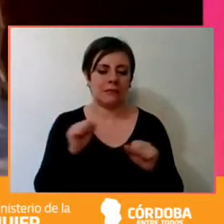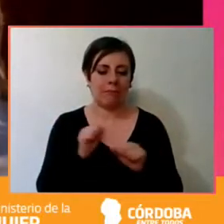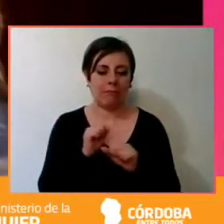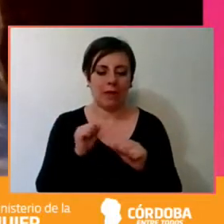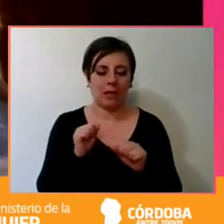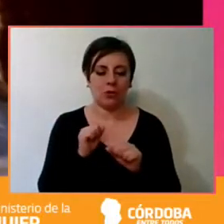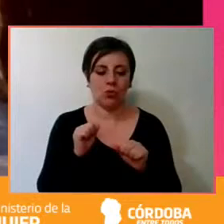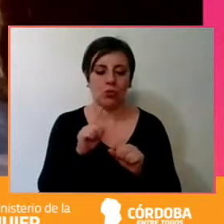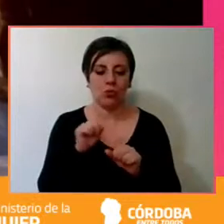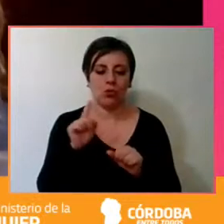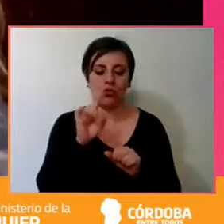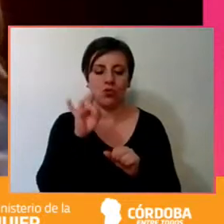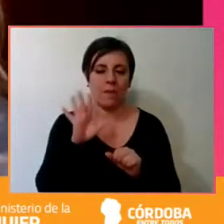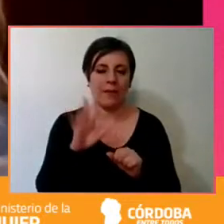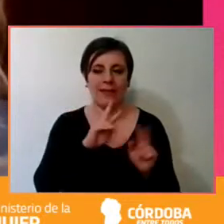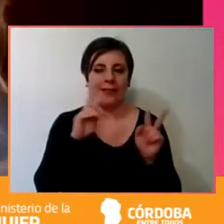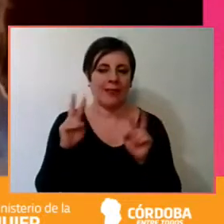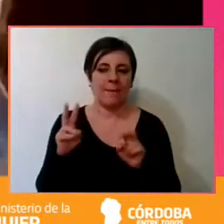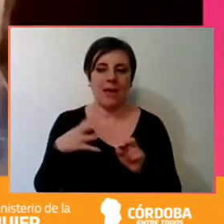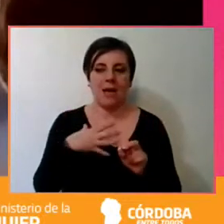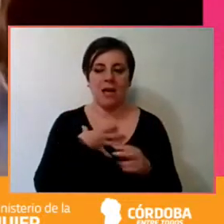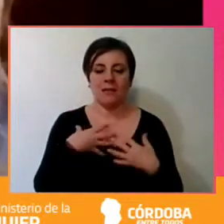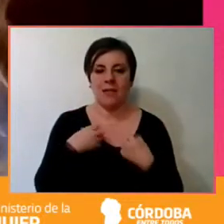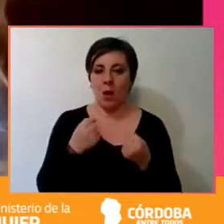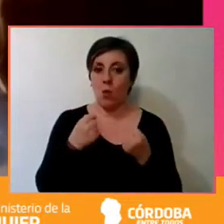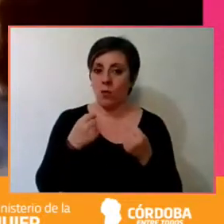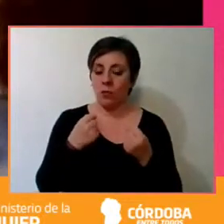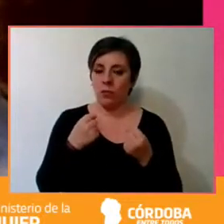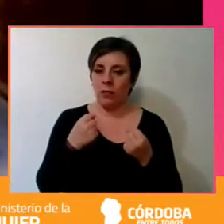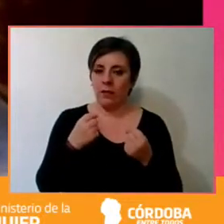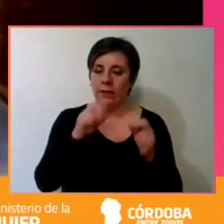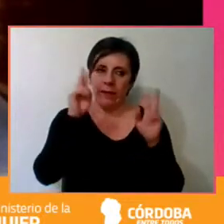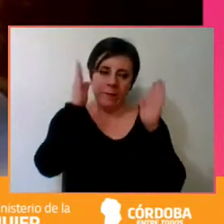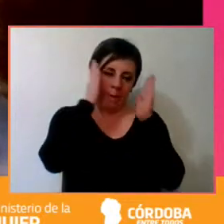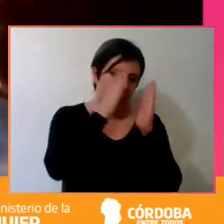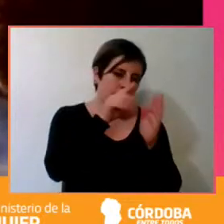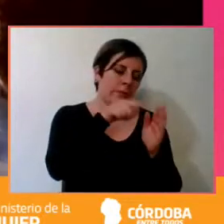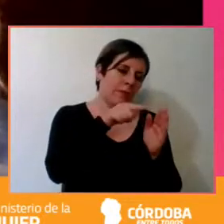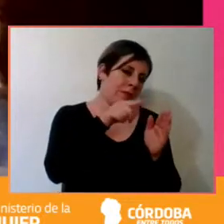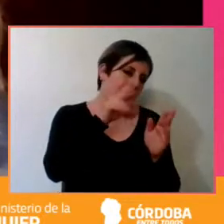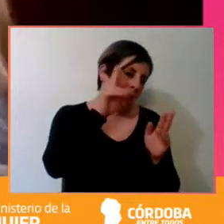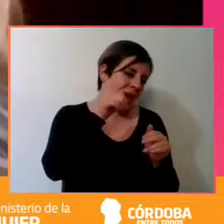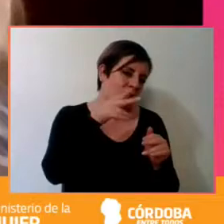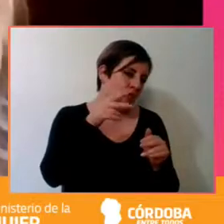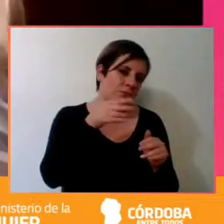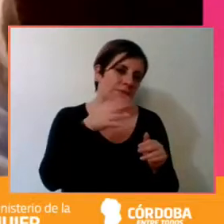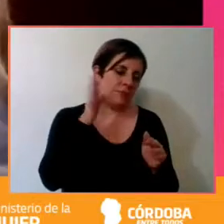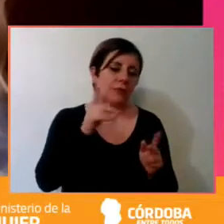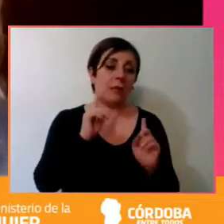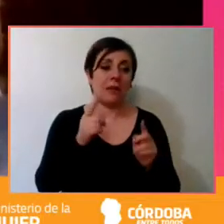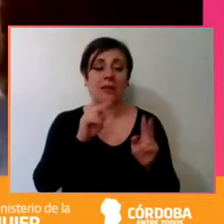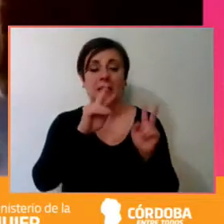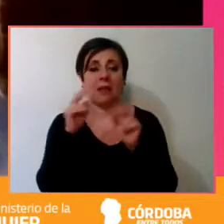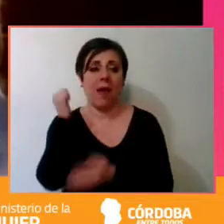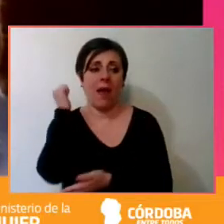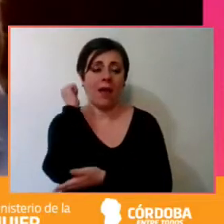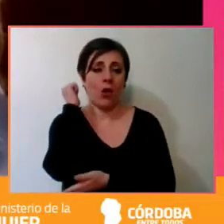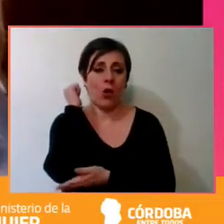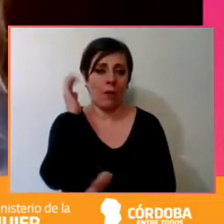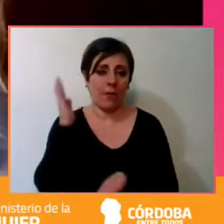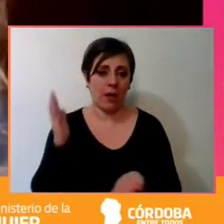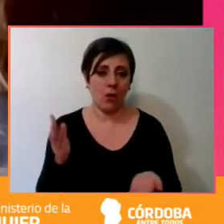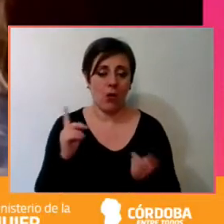solamente en términos de salud, porque este ha sido el foco por razones obvias, sino en términos económicos,